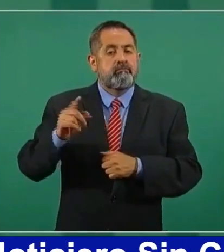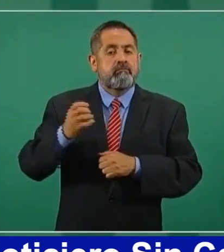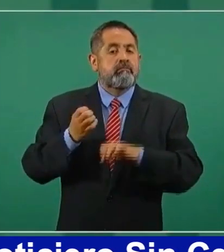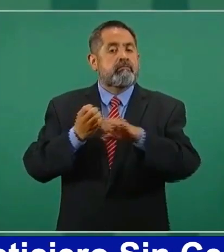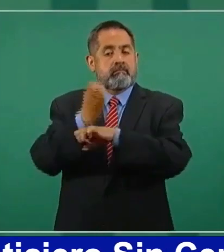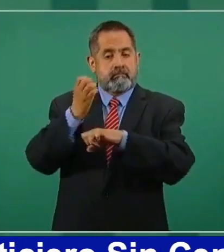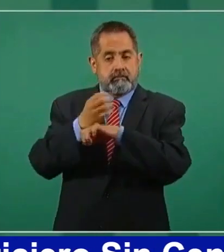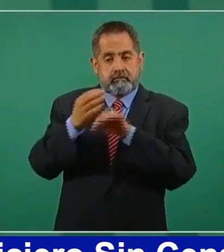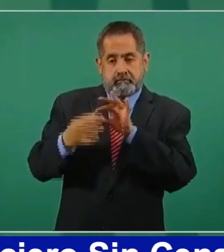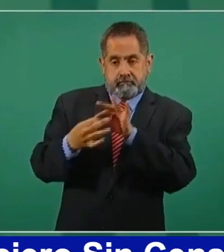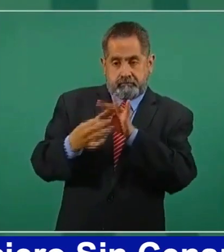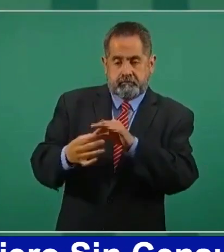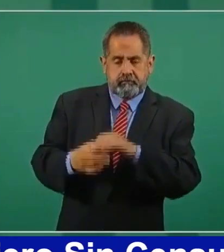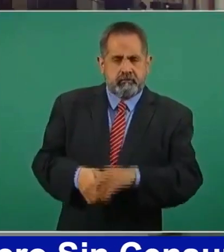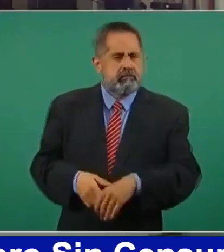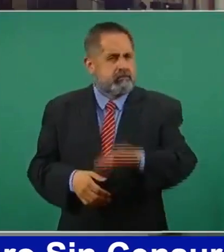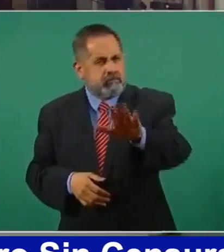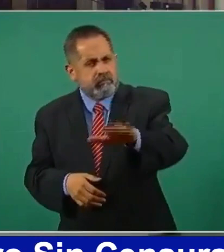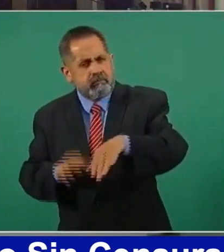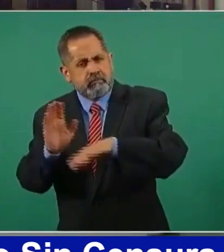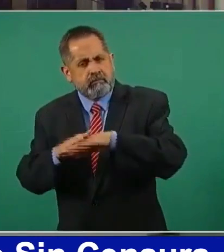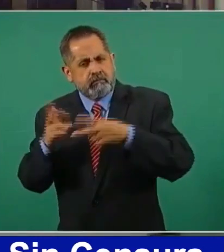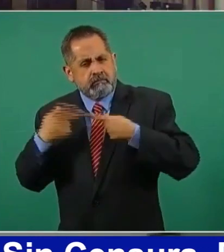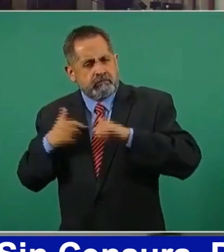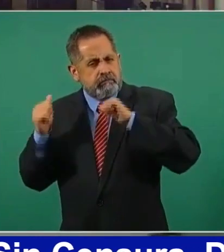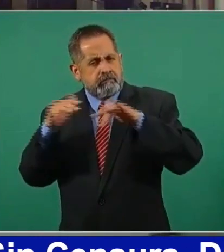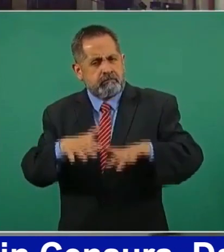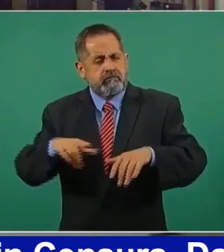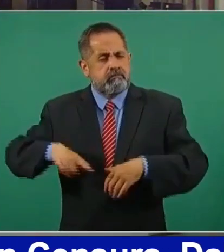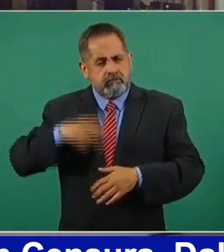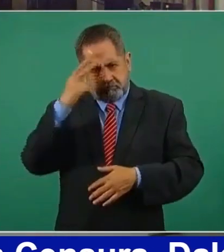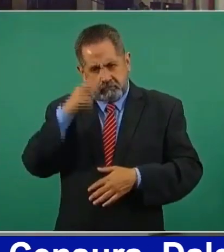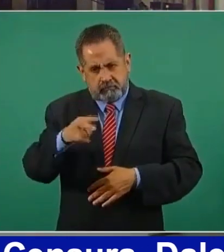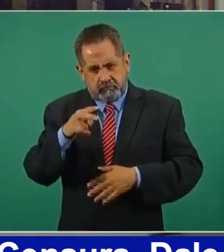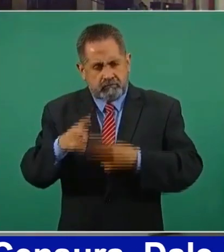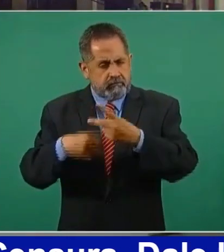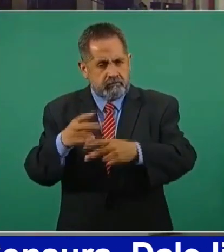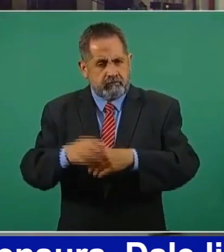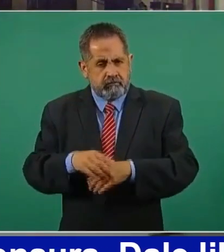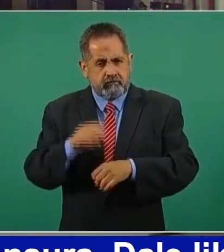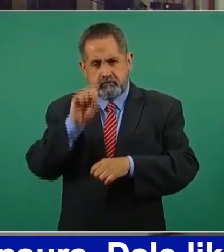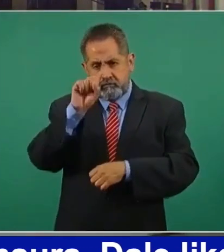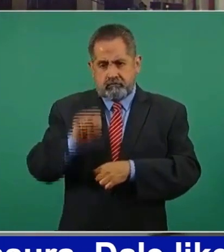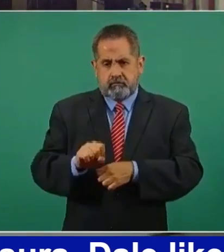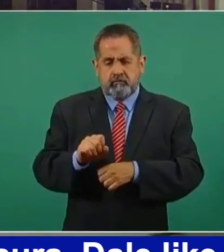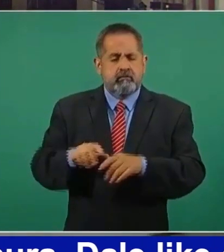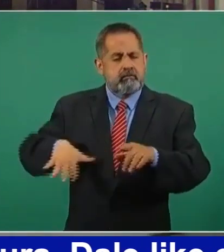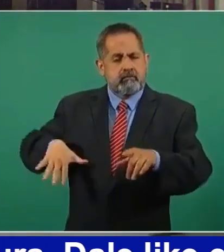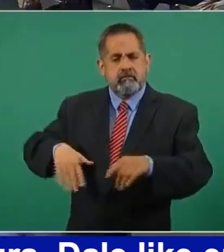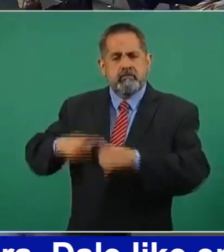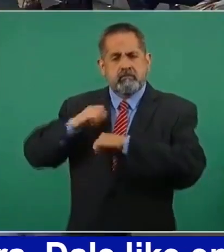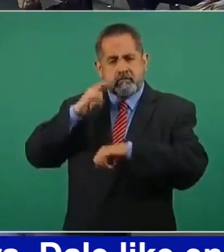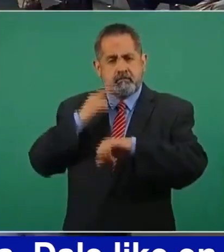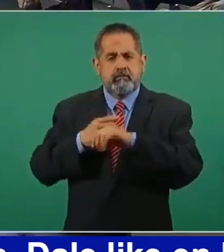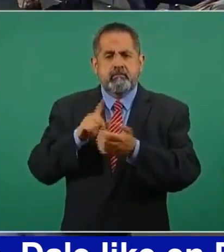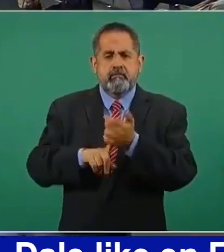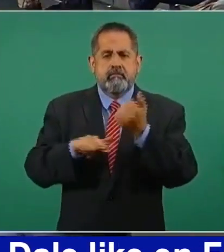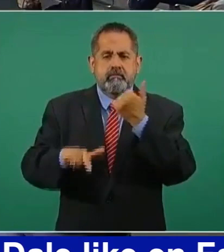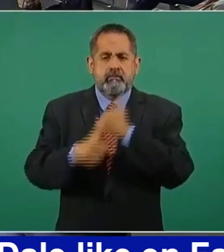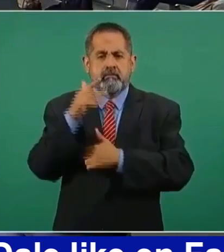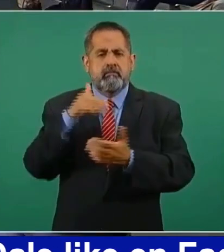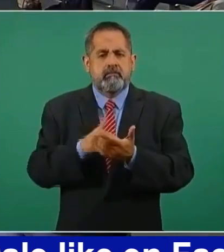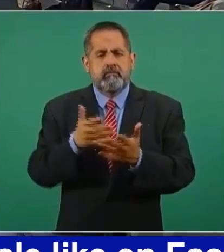locales. ¿Aumentará el despliegue de personal del Gobierno de México, presidente, Sí, a la frontera sur? sí. Ahorita comentaba el canciller que eran 12,000 más o